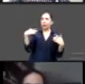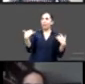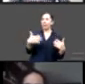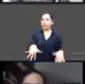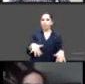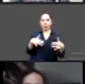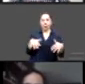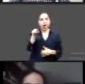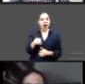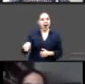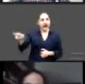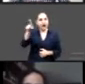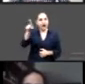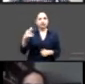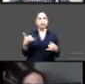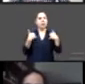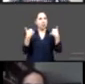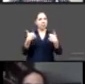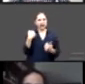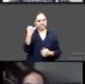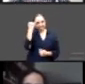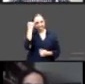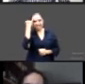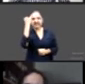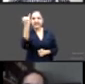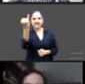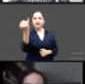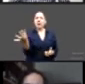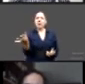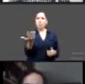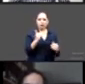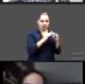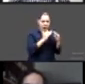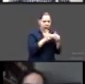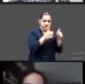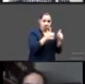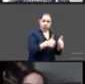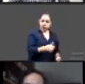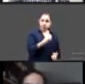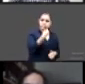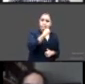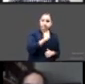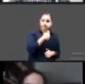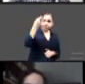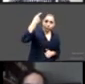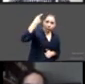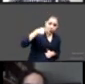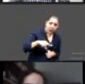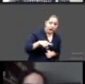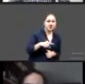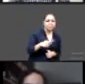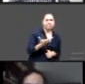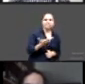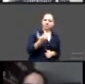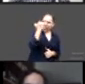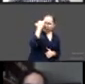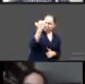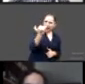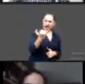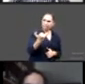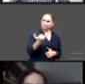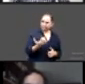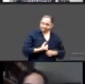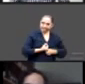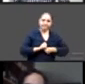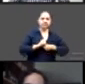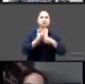rebeldía, de casi anarquista, pero también siguiendo ciertamente las reglas de no salir de casa? Pero que